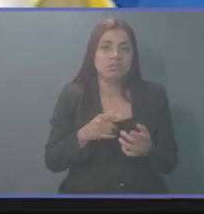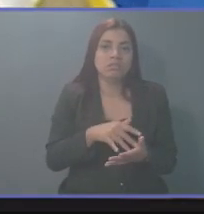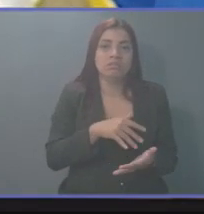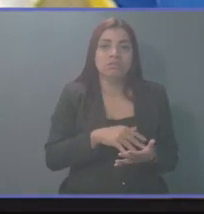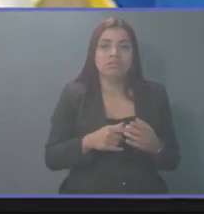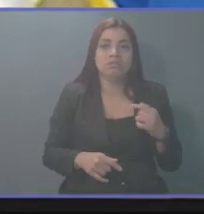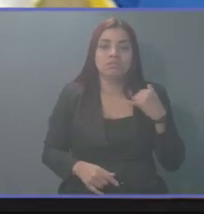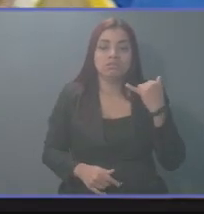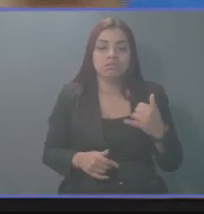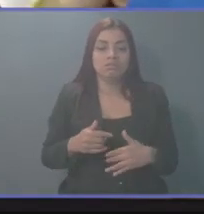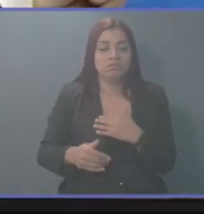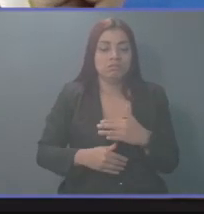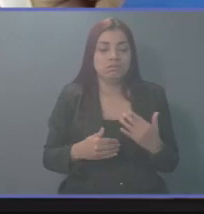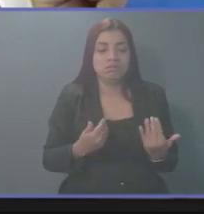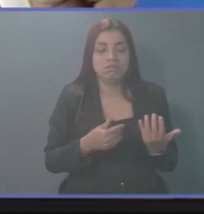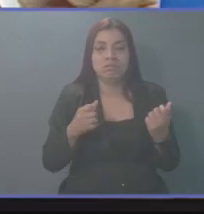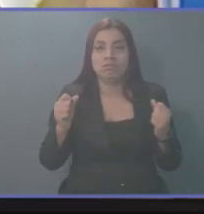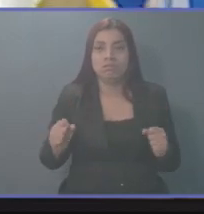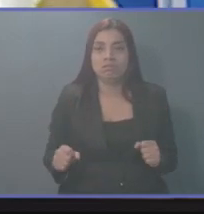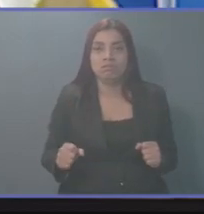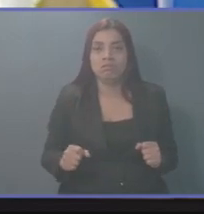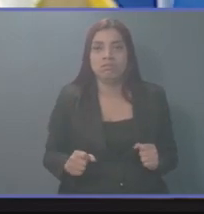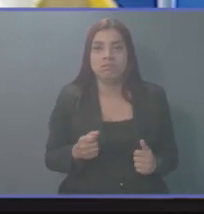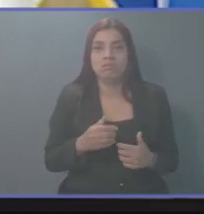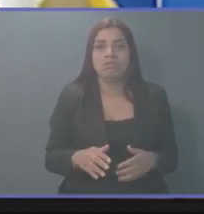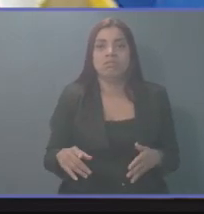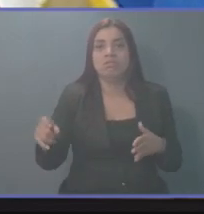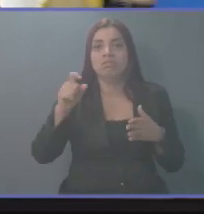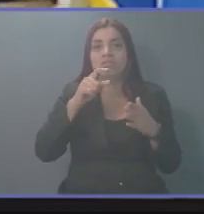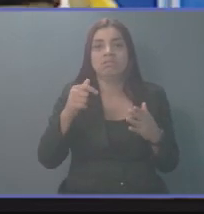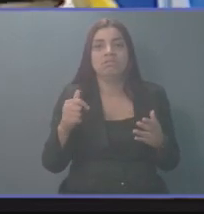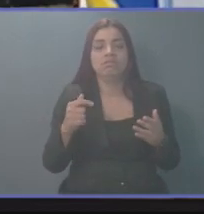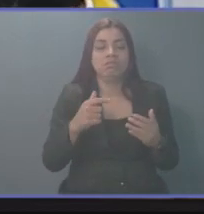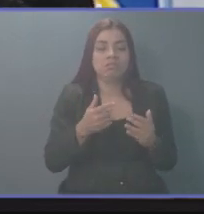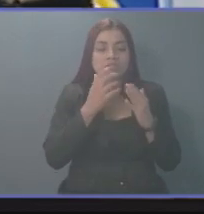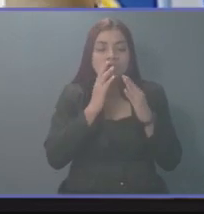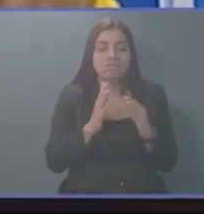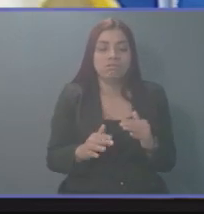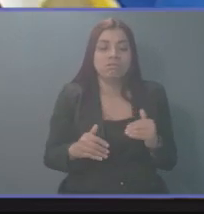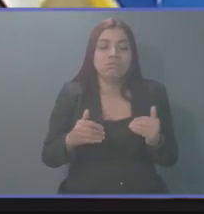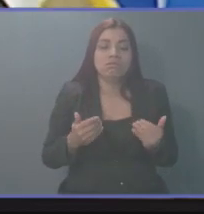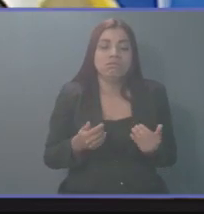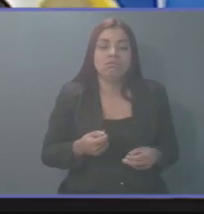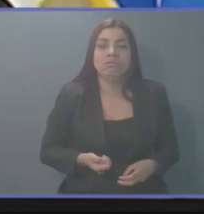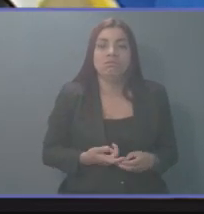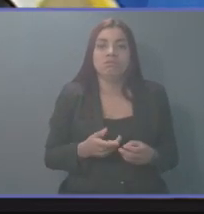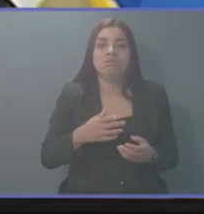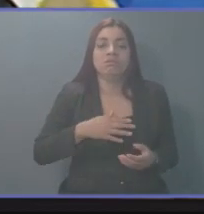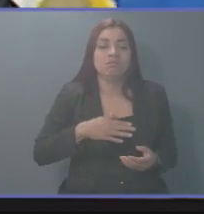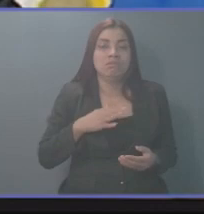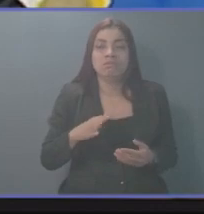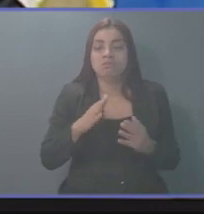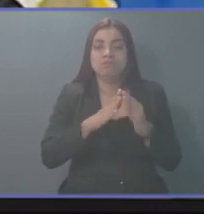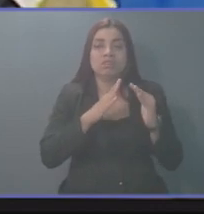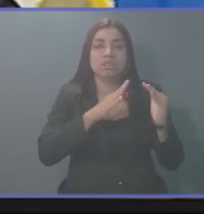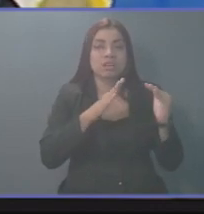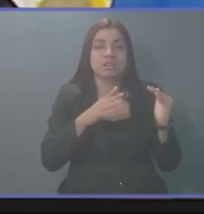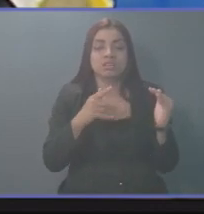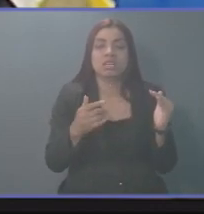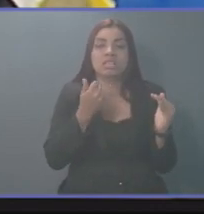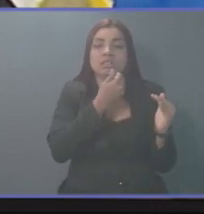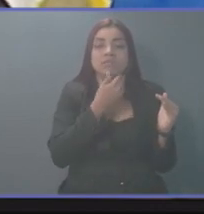es decir, que la población no tenga acceso a la autoridad del agua para decirle qué está pasando en mi colonia o qué es lo que